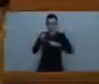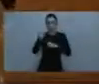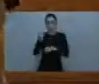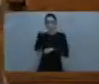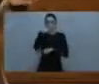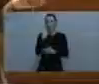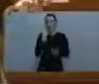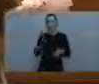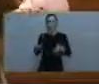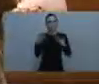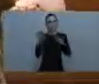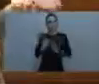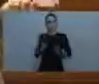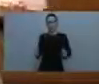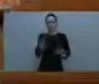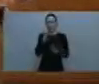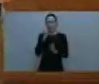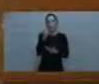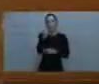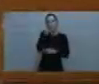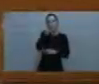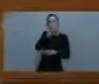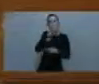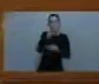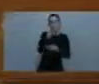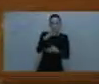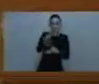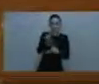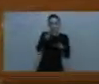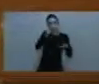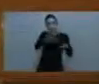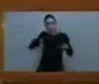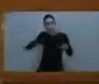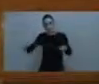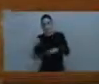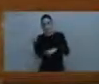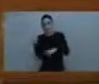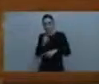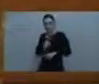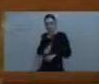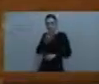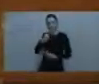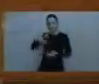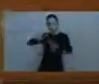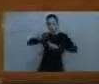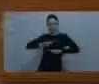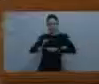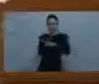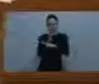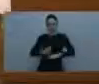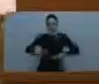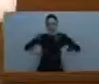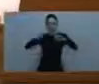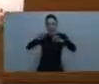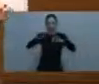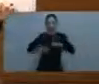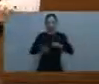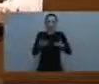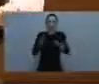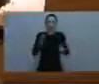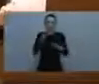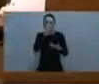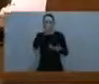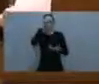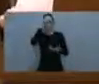fin, para una vez que viene al mes a contestar a la oposición, a esta Cámara, pues por lo menos tenga usted un mínimo recuerdo de